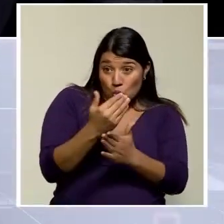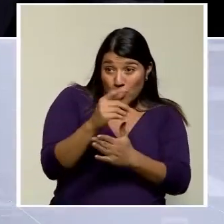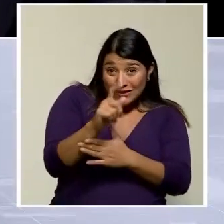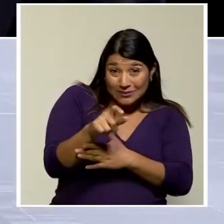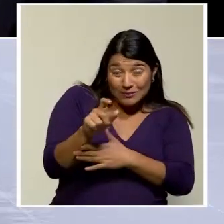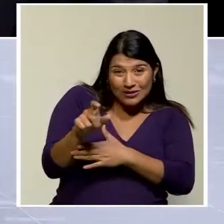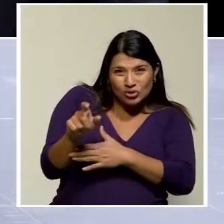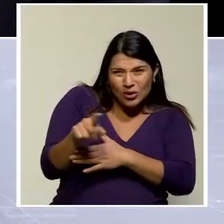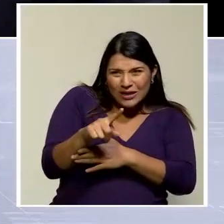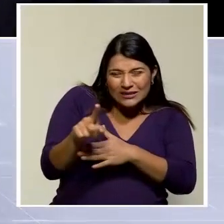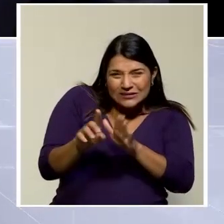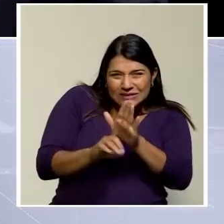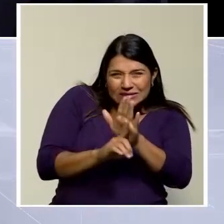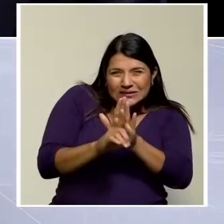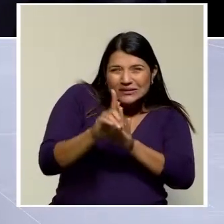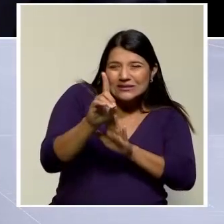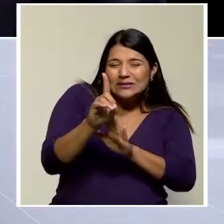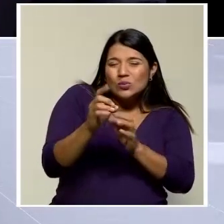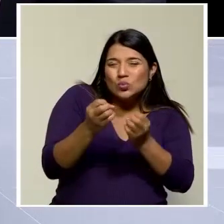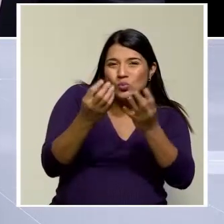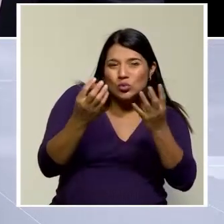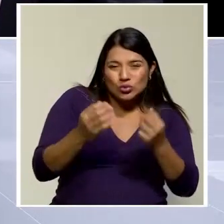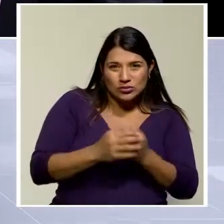florezcan muchas flores,